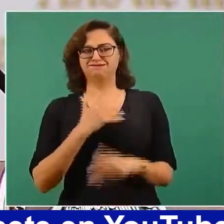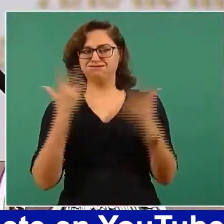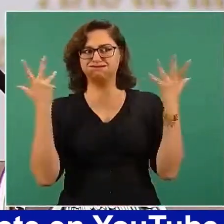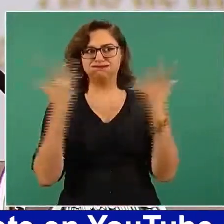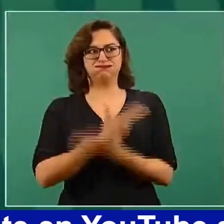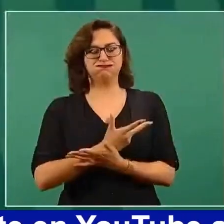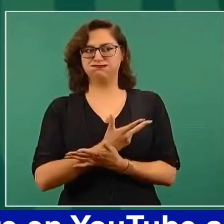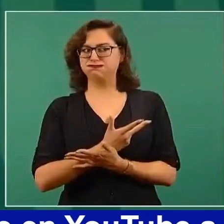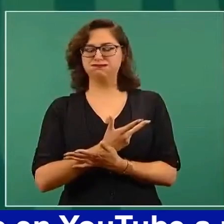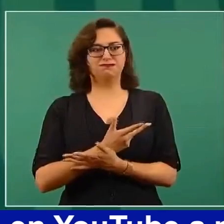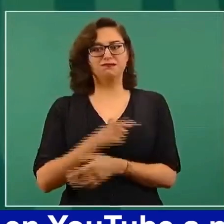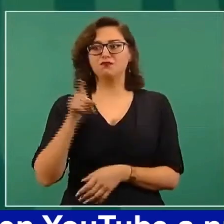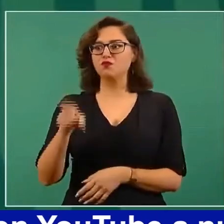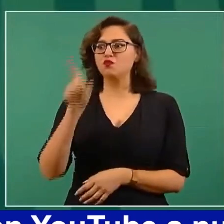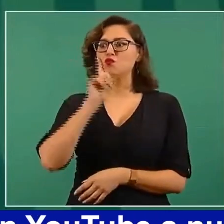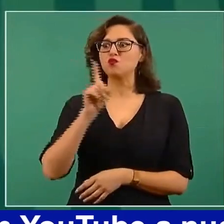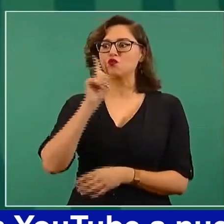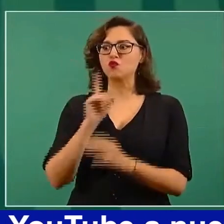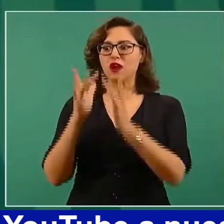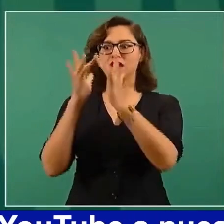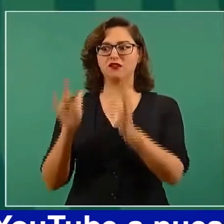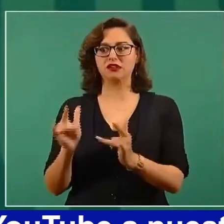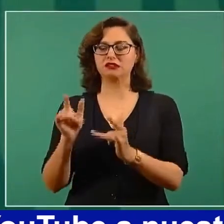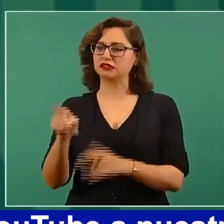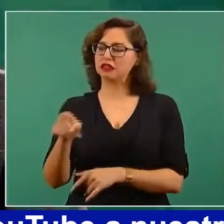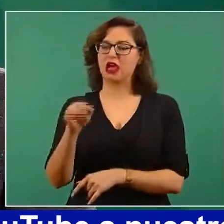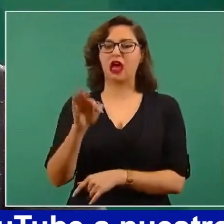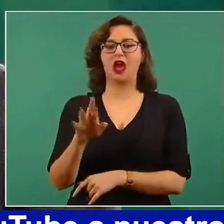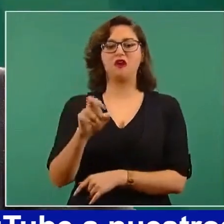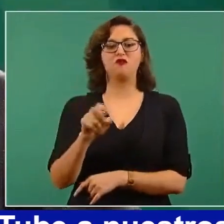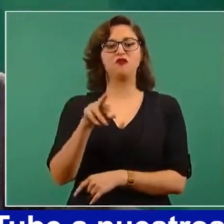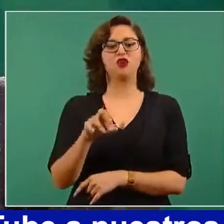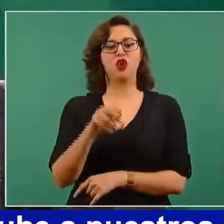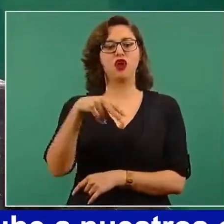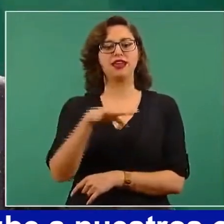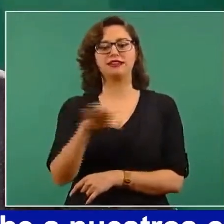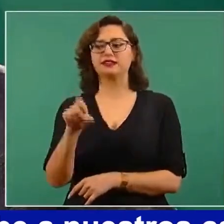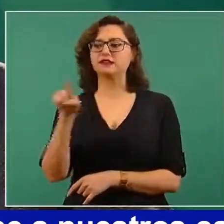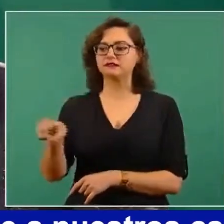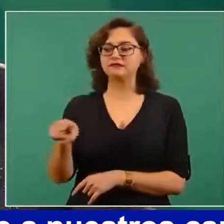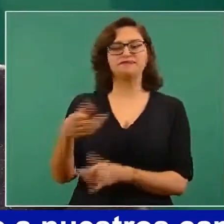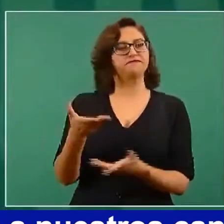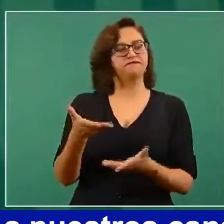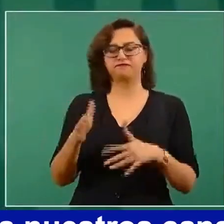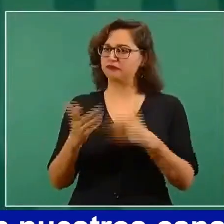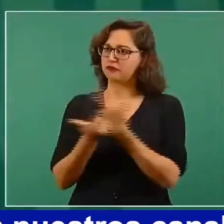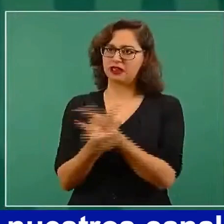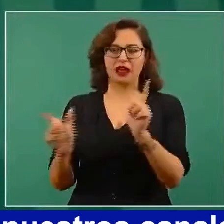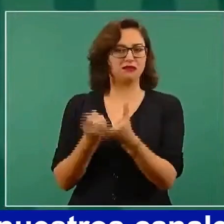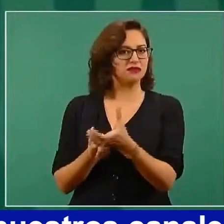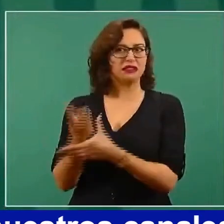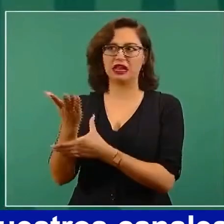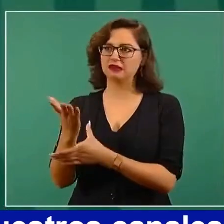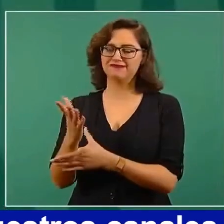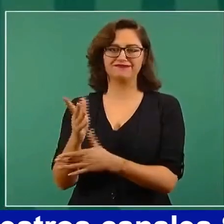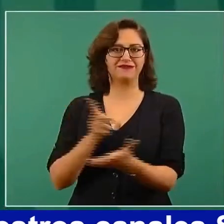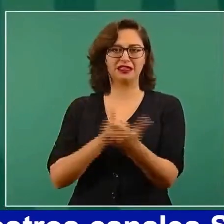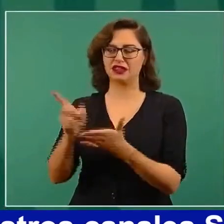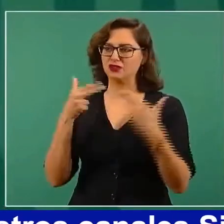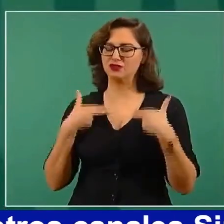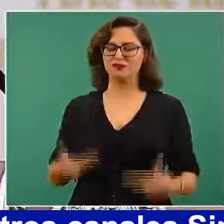Cassés por la violación al debido proceso que consistió este telemontaje. En